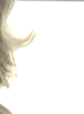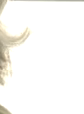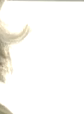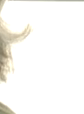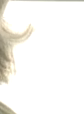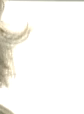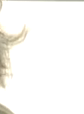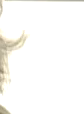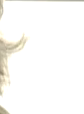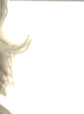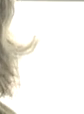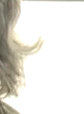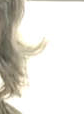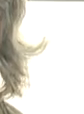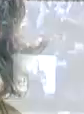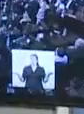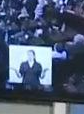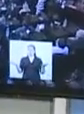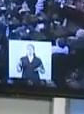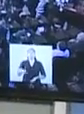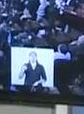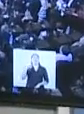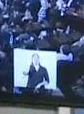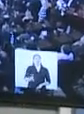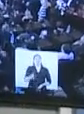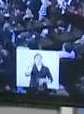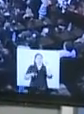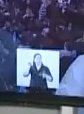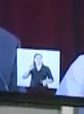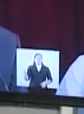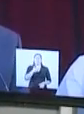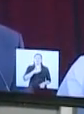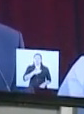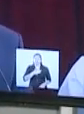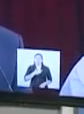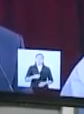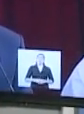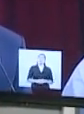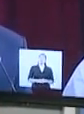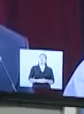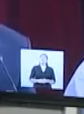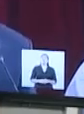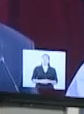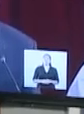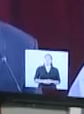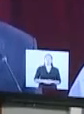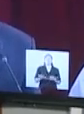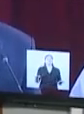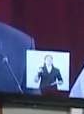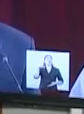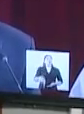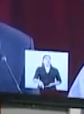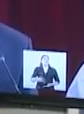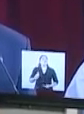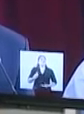Claro. No sé si se entiende. Absolutamente. Sí, Habló claro. también de política económica, ¿no? Refería como la parte más pesada de la